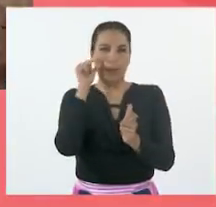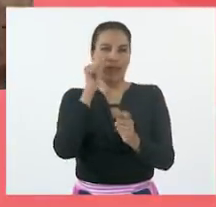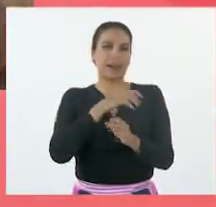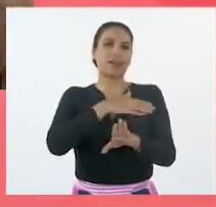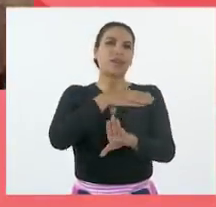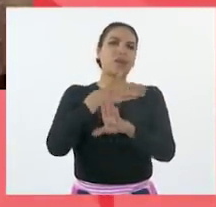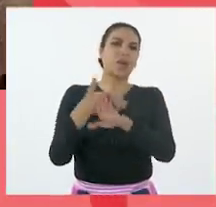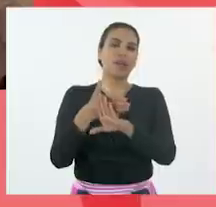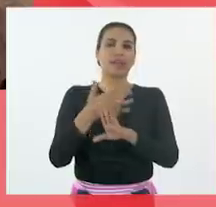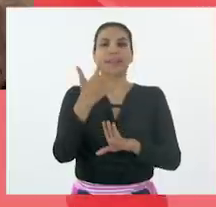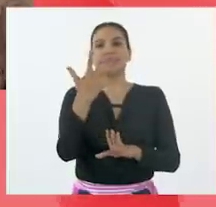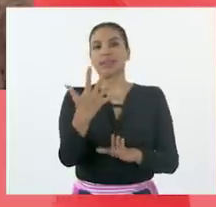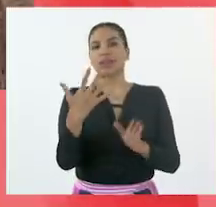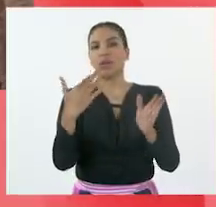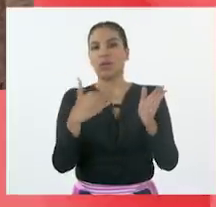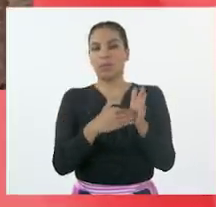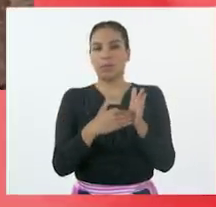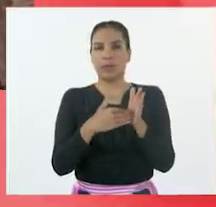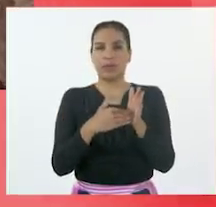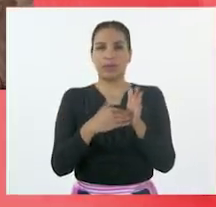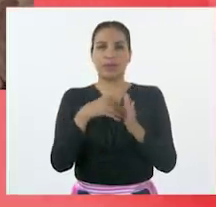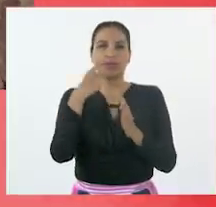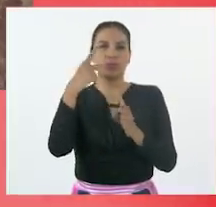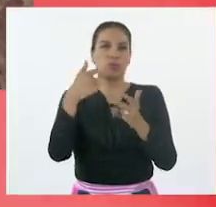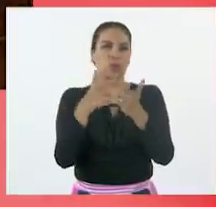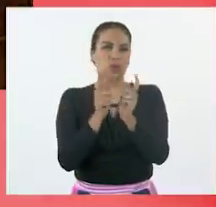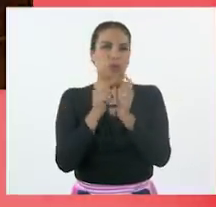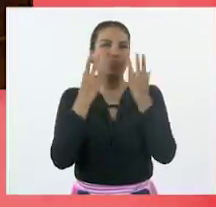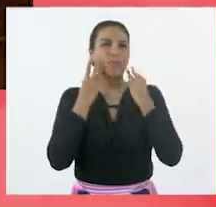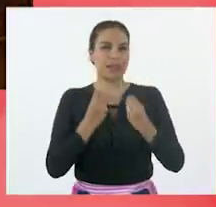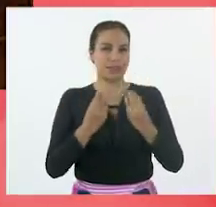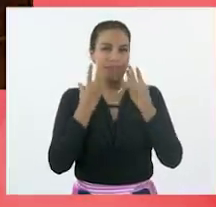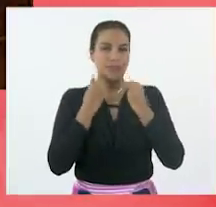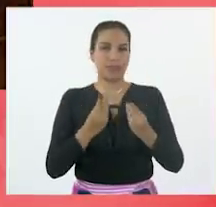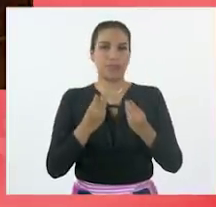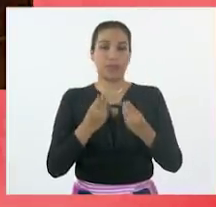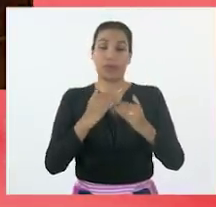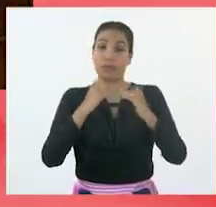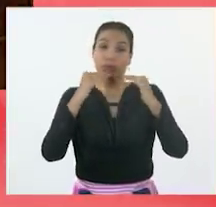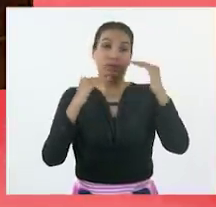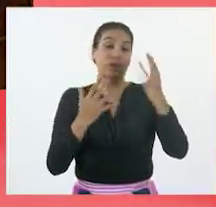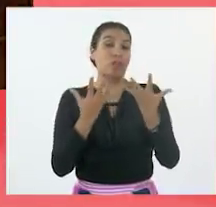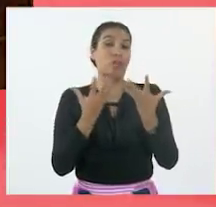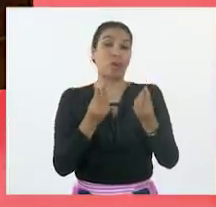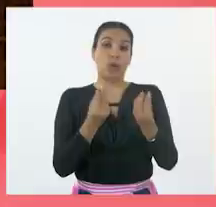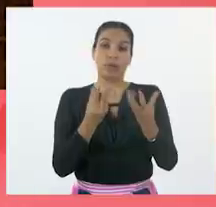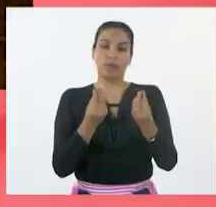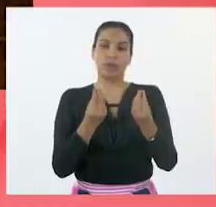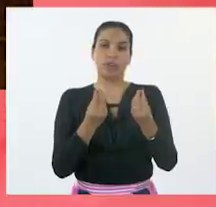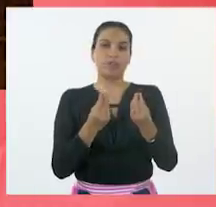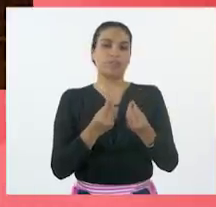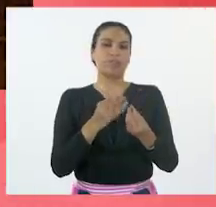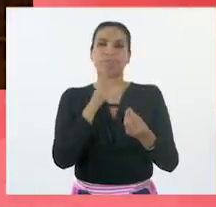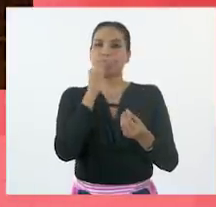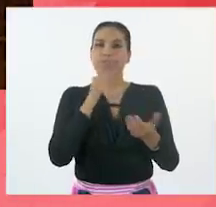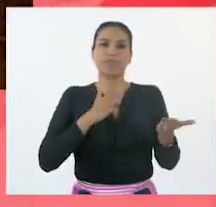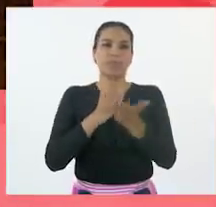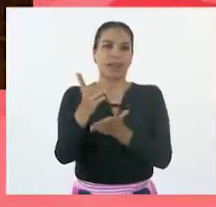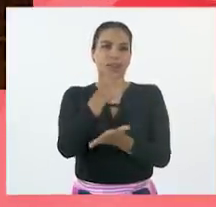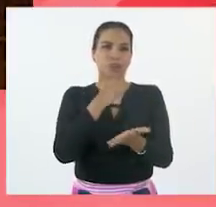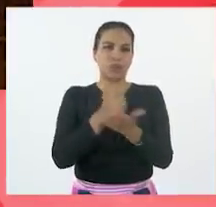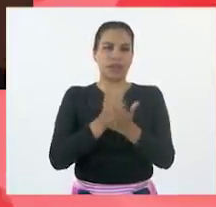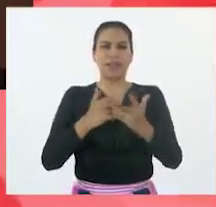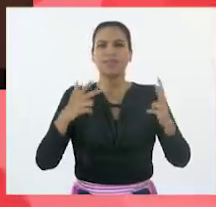contra 5,000 imperialistas. La diferencia era mucha. No tomaron la ciudad a